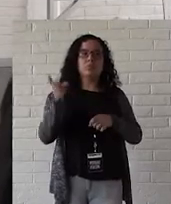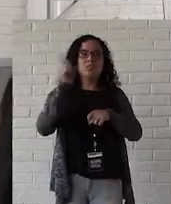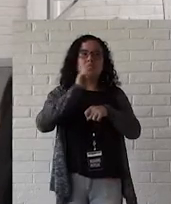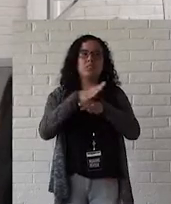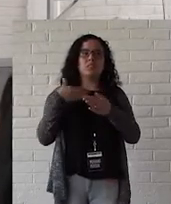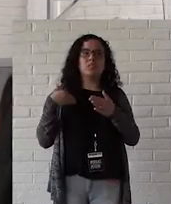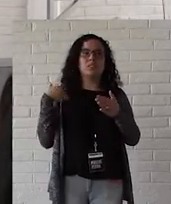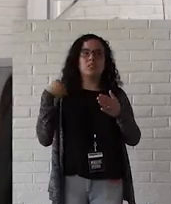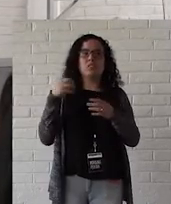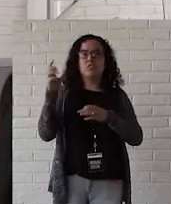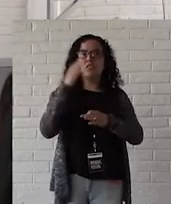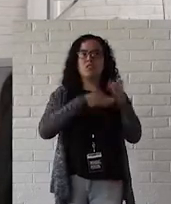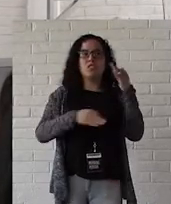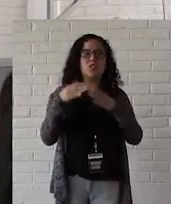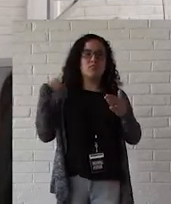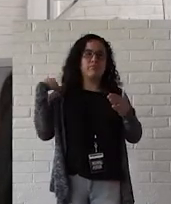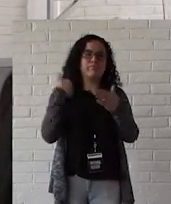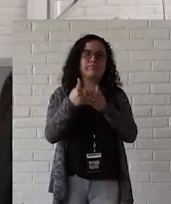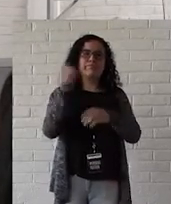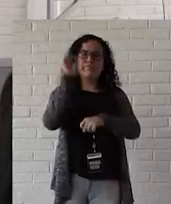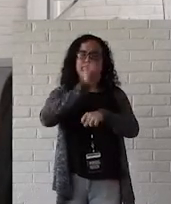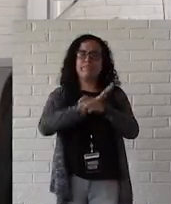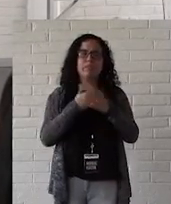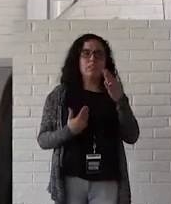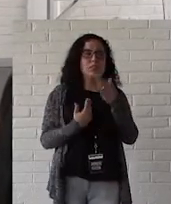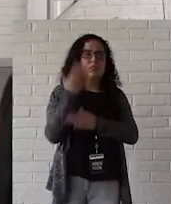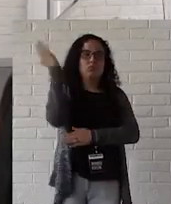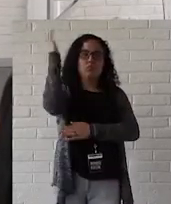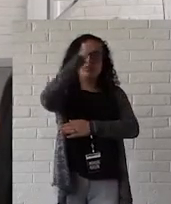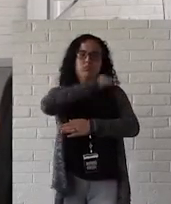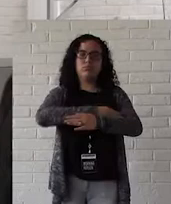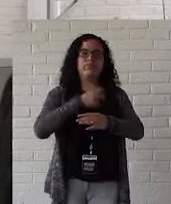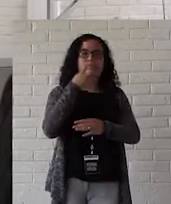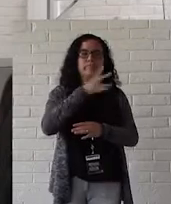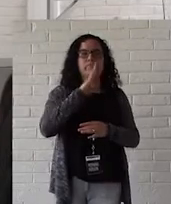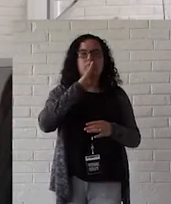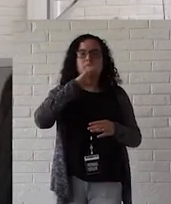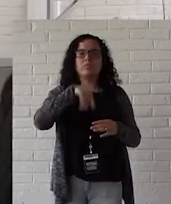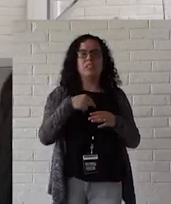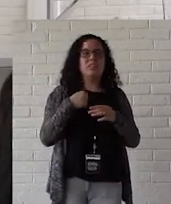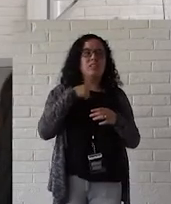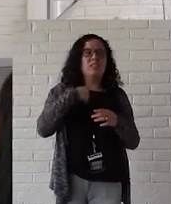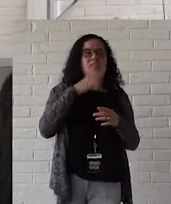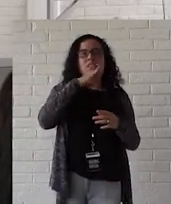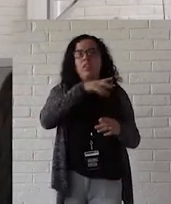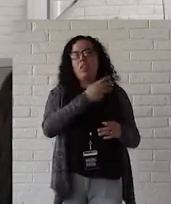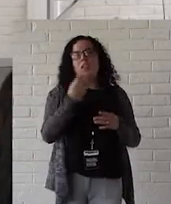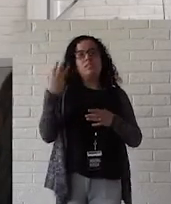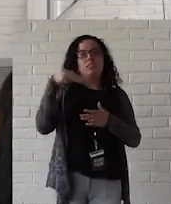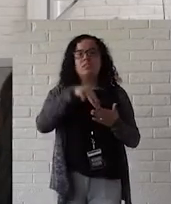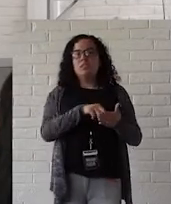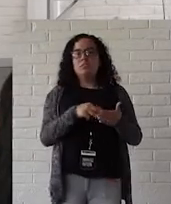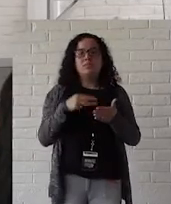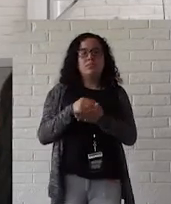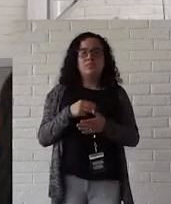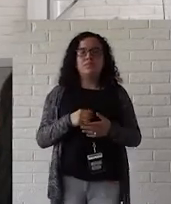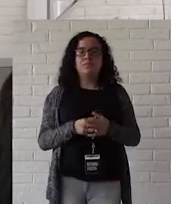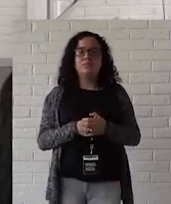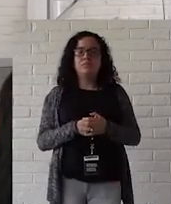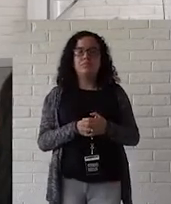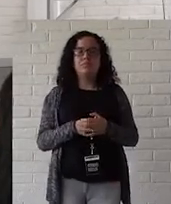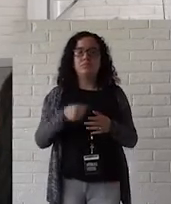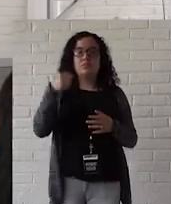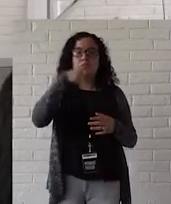mano? Muy disfuncional, ¿no? O sea, todo el día me estaría picando. Entonces, yo aprendí a utilizar mi